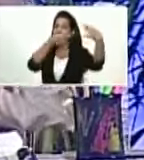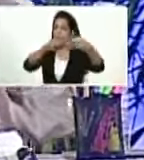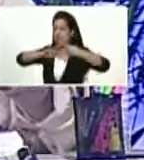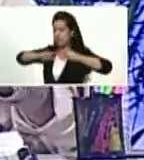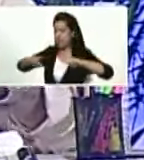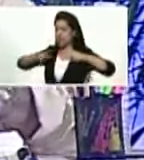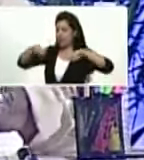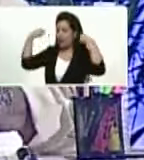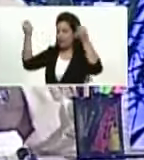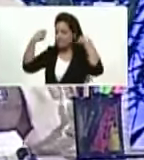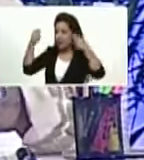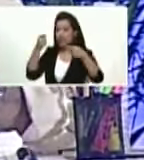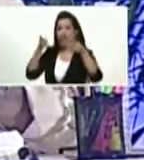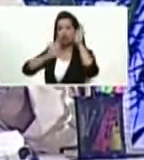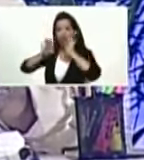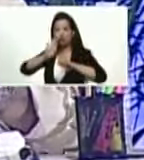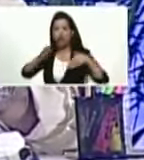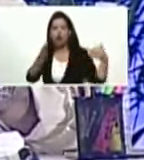contra todos nosotros.